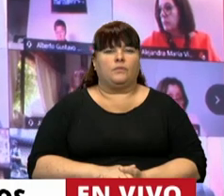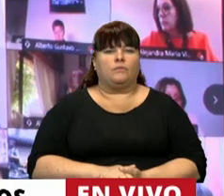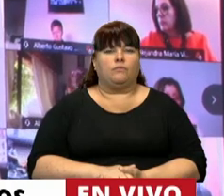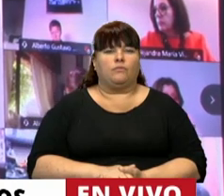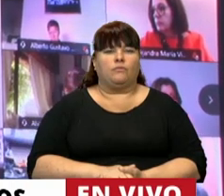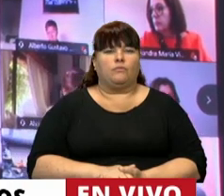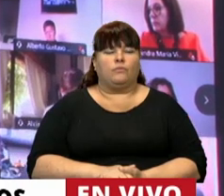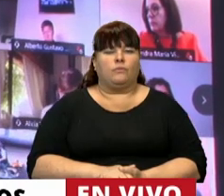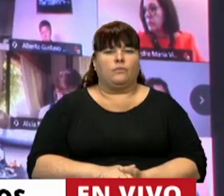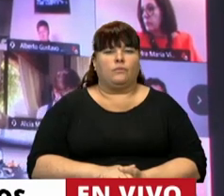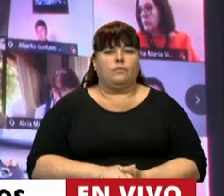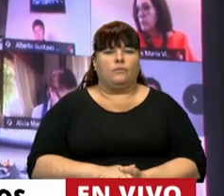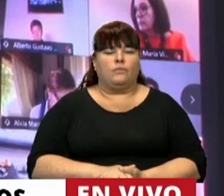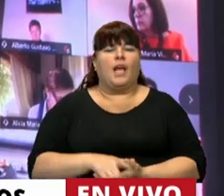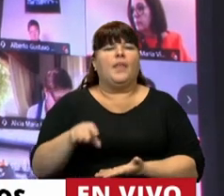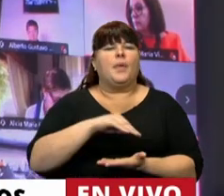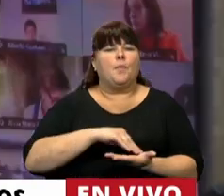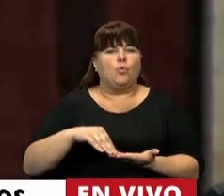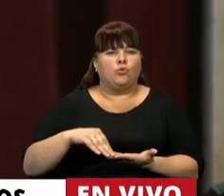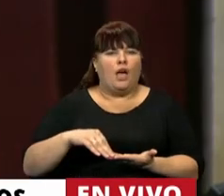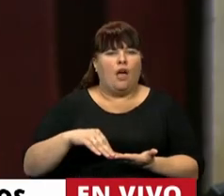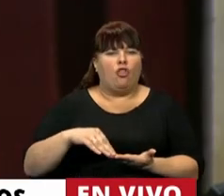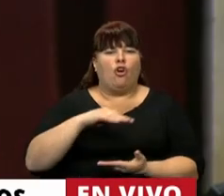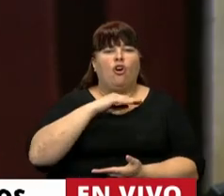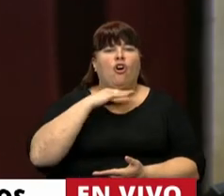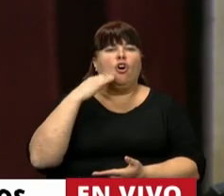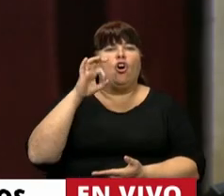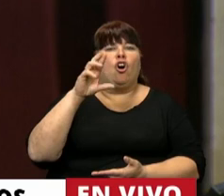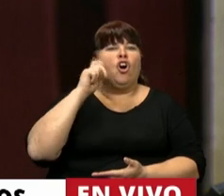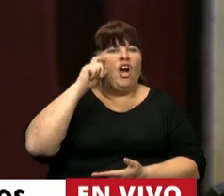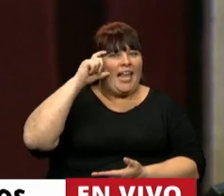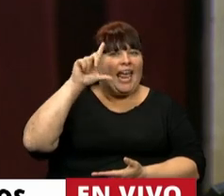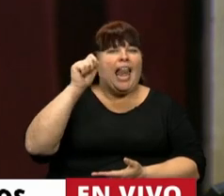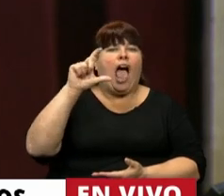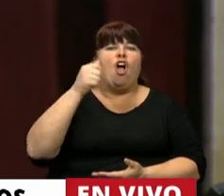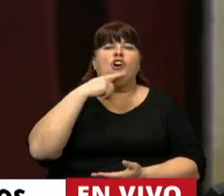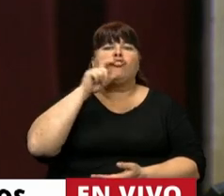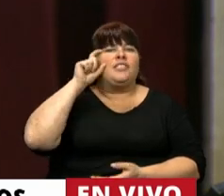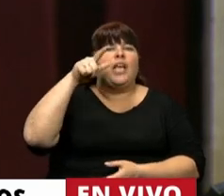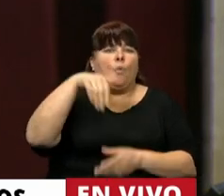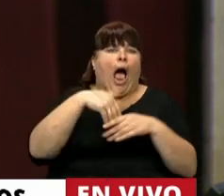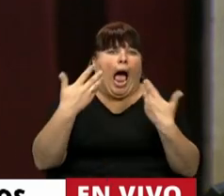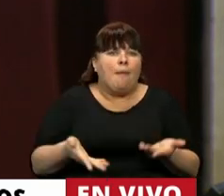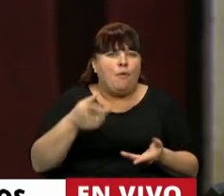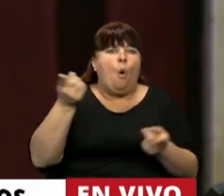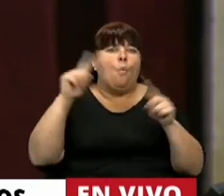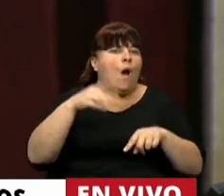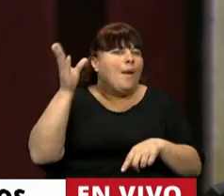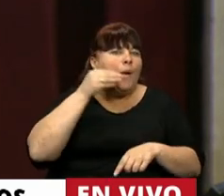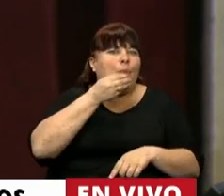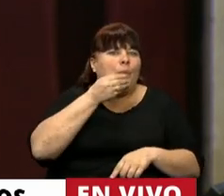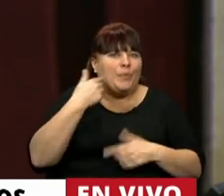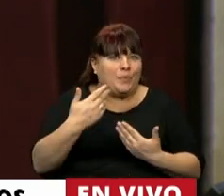Sí, más vale. Diputado Jorge Lacoste, el sentido de su voto. Aprovechemos que recuperó el